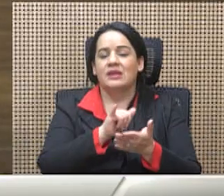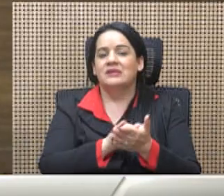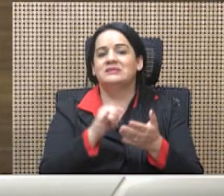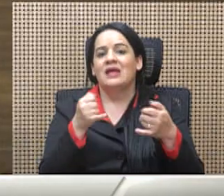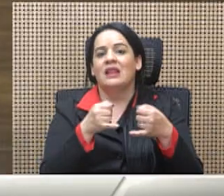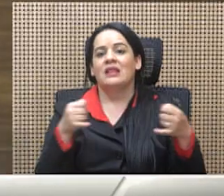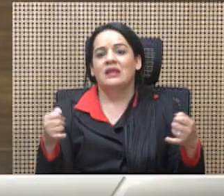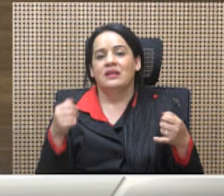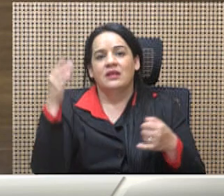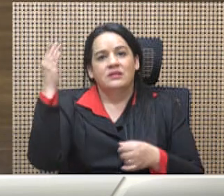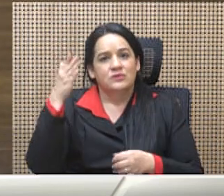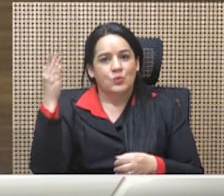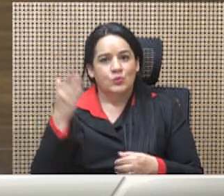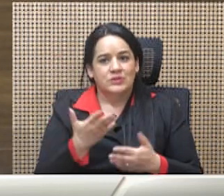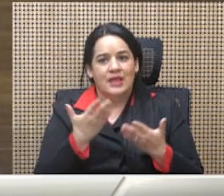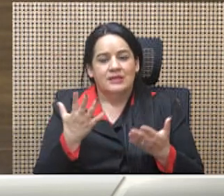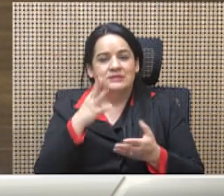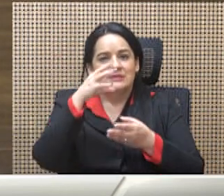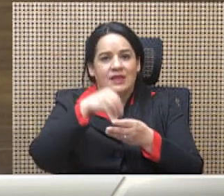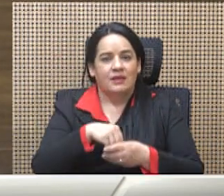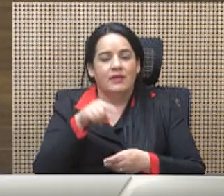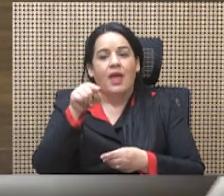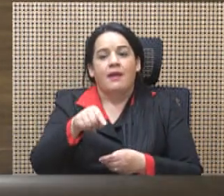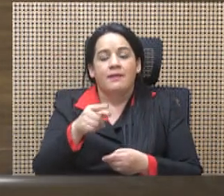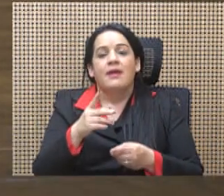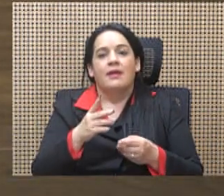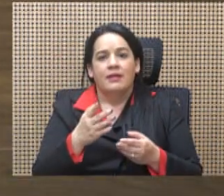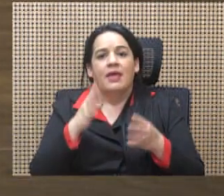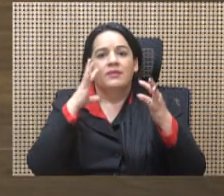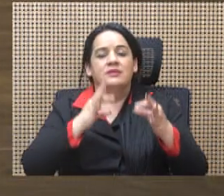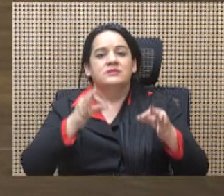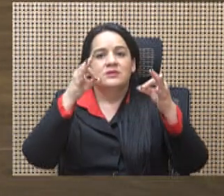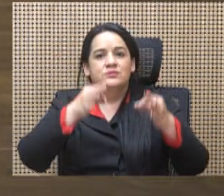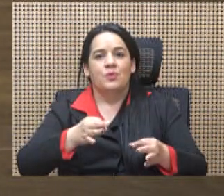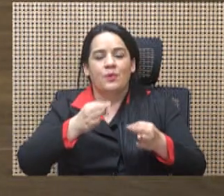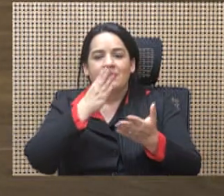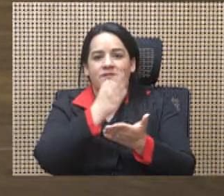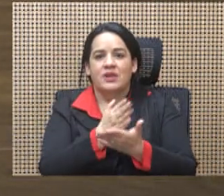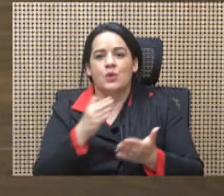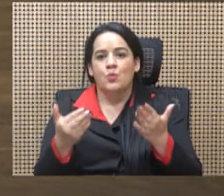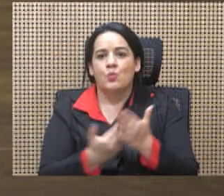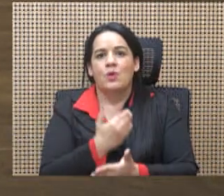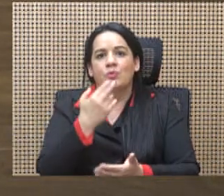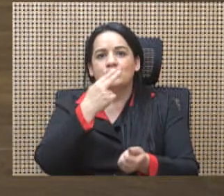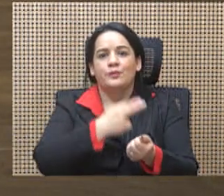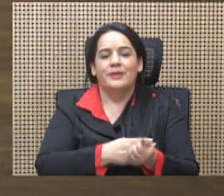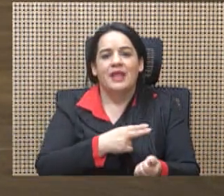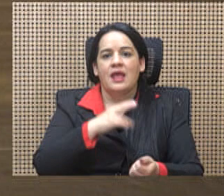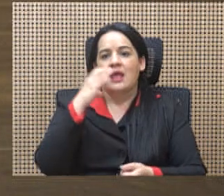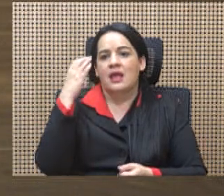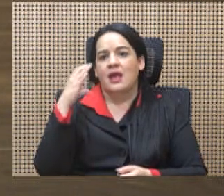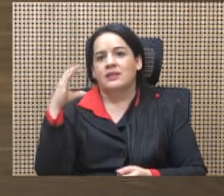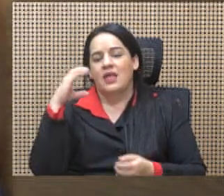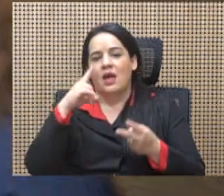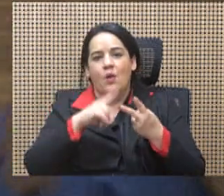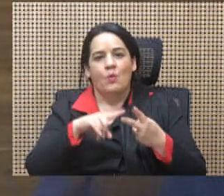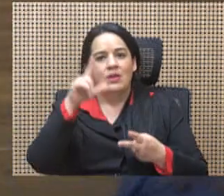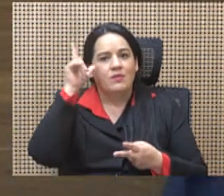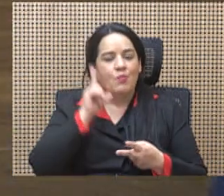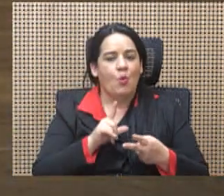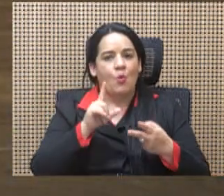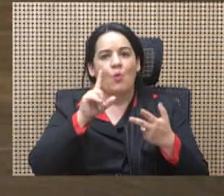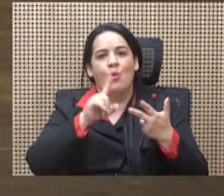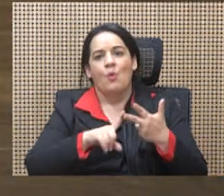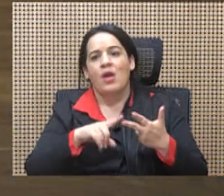discursiva se enmarca precisamente la decisión de frenar los nuevos hospitales de Cartago y limón así